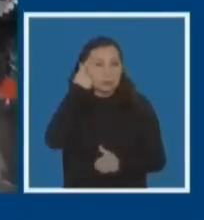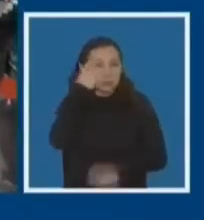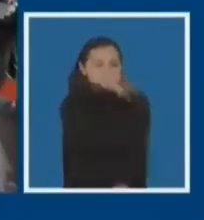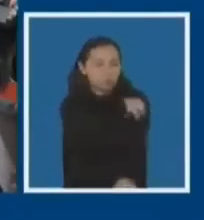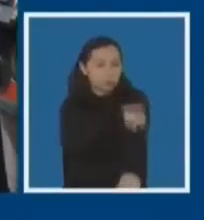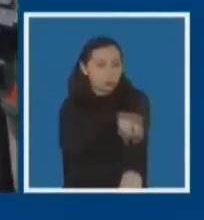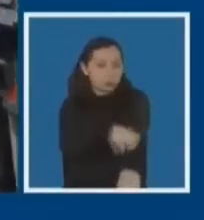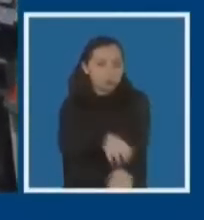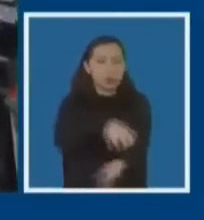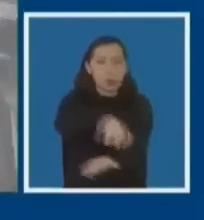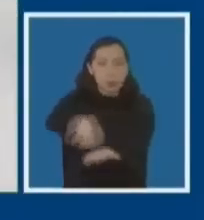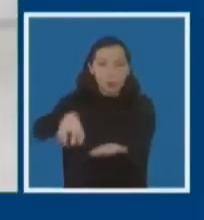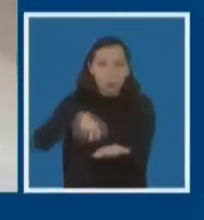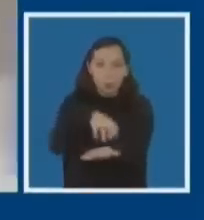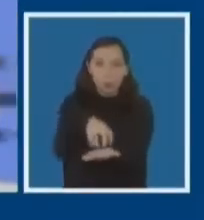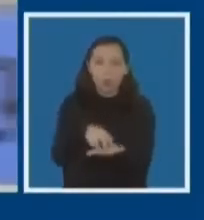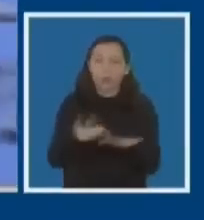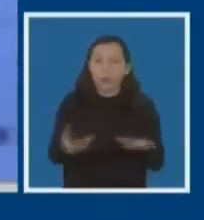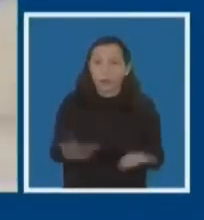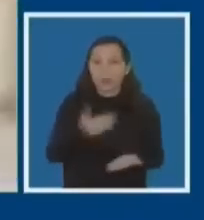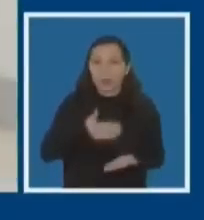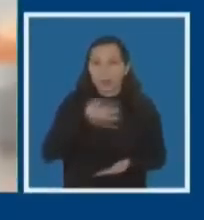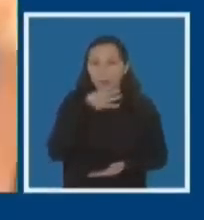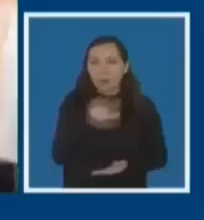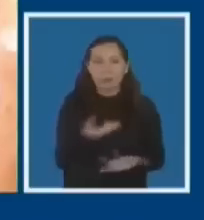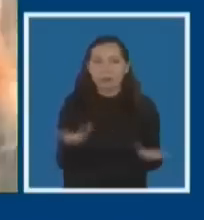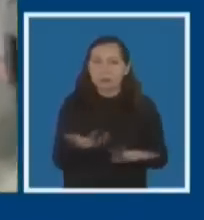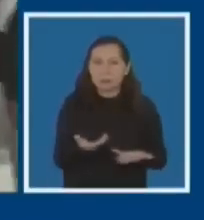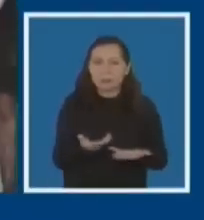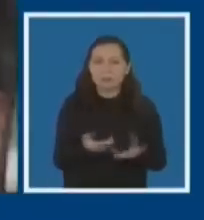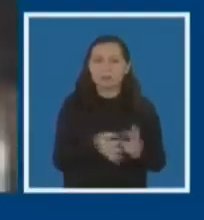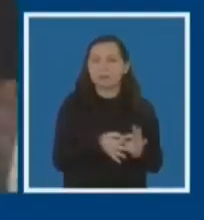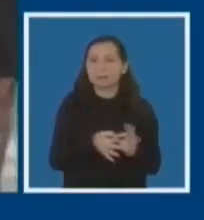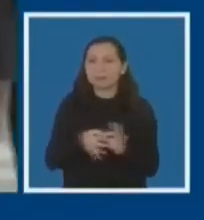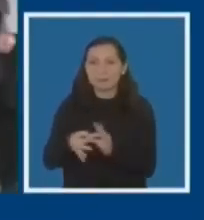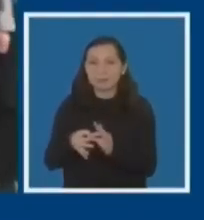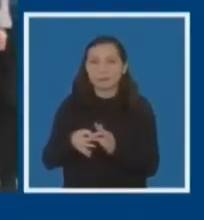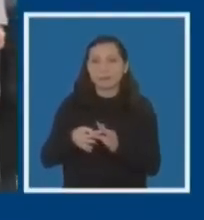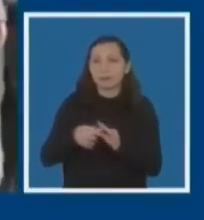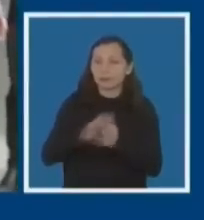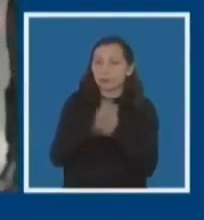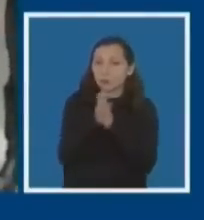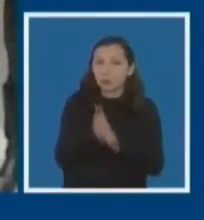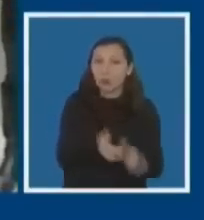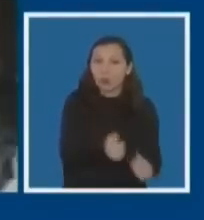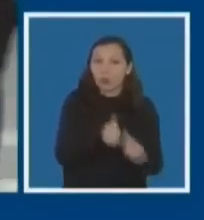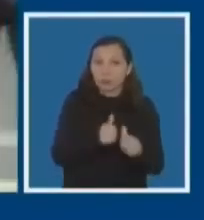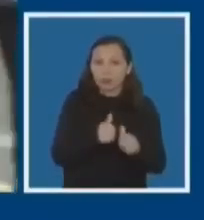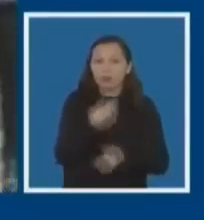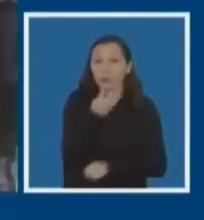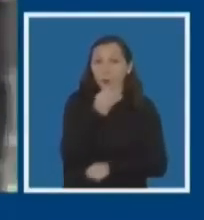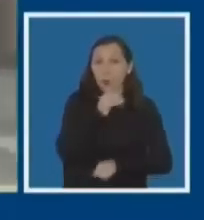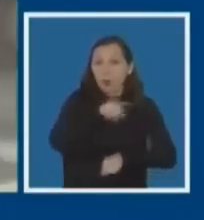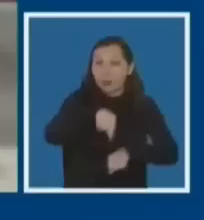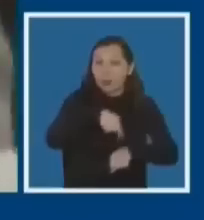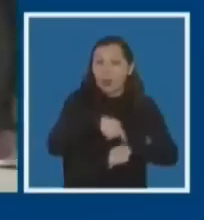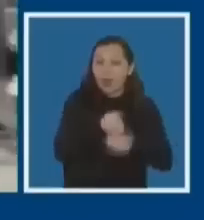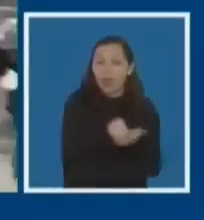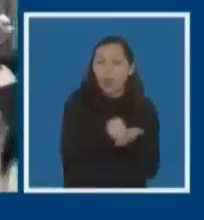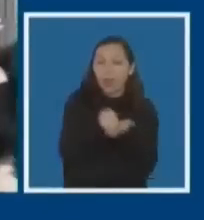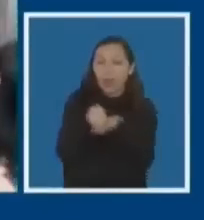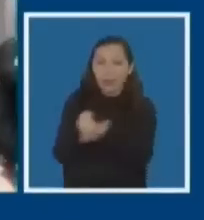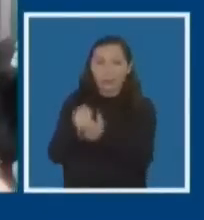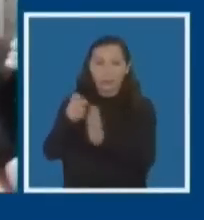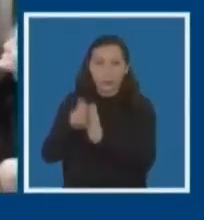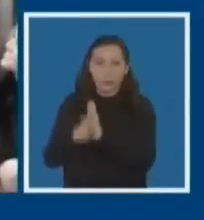las regiones y en las comuna. Entonces, ¿qué queremos decir con esto? Es que dentro de todos los desafíos que tenemos, las 40 horas contribuye